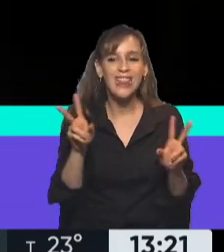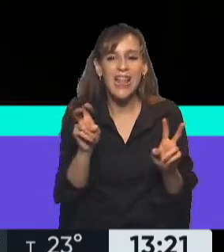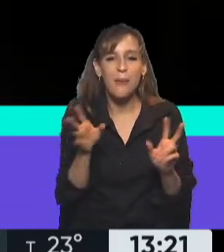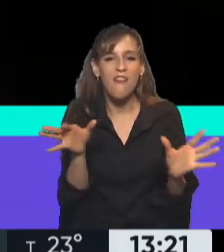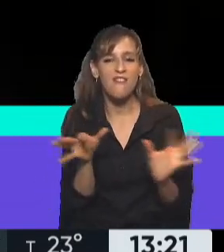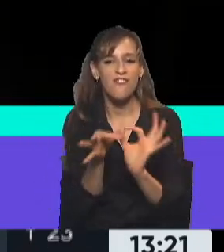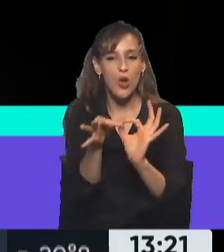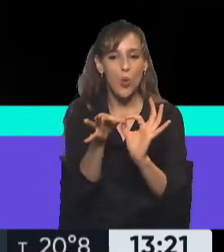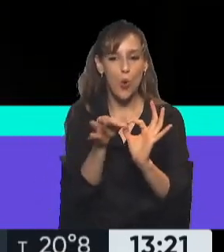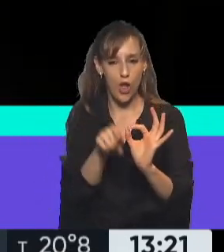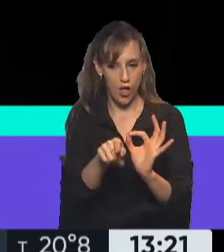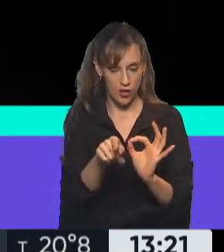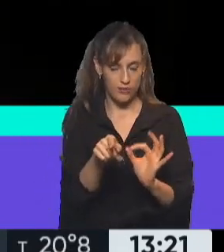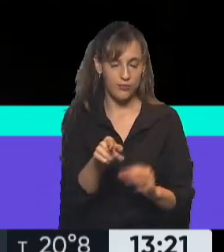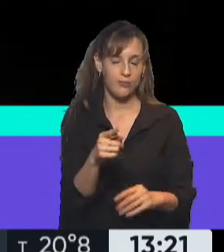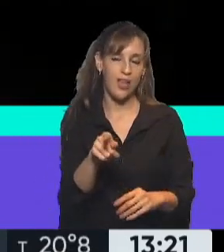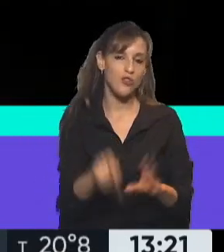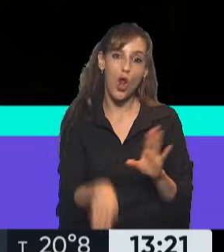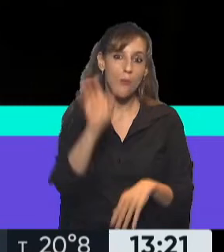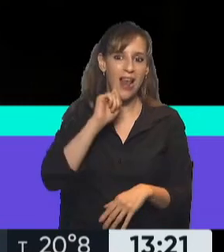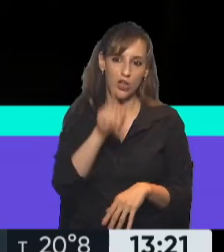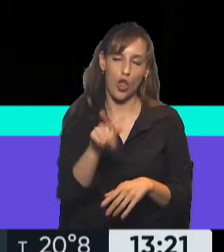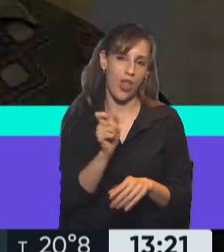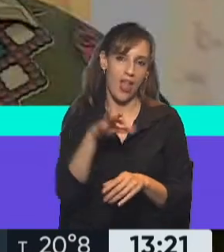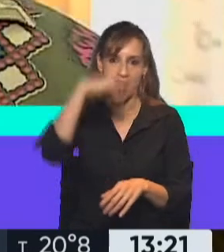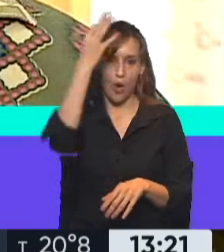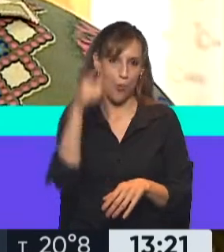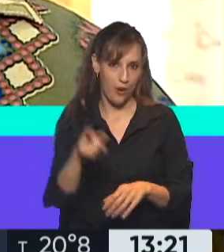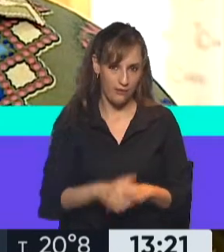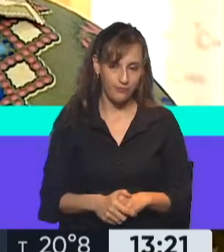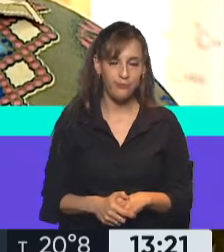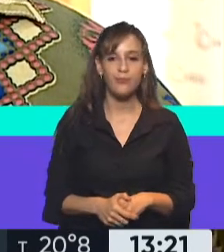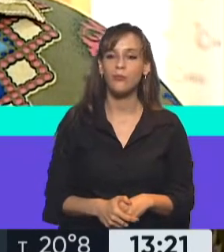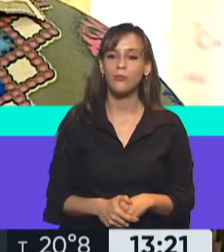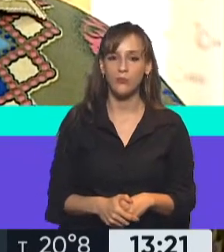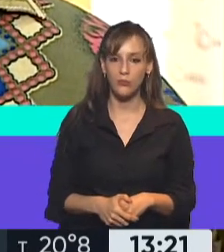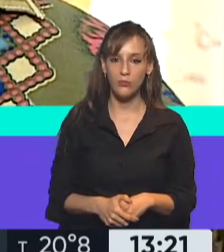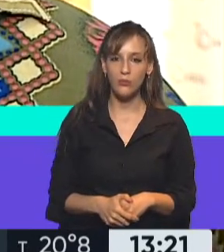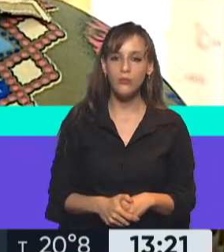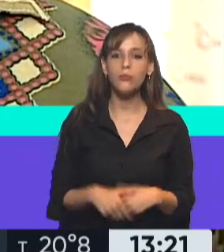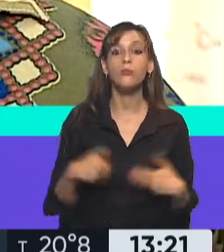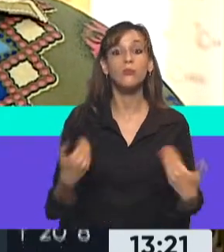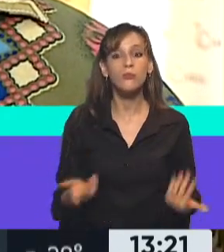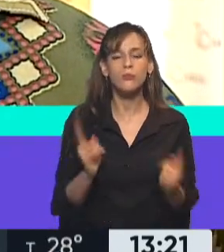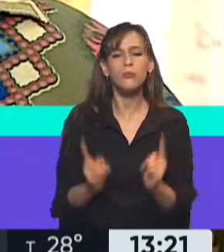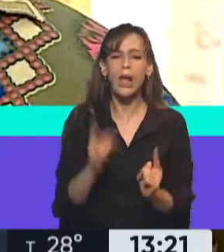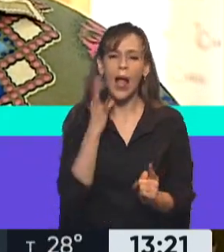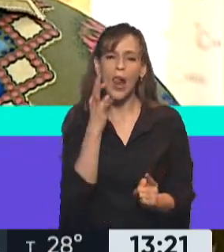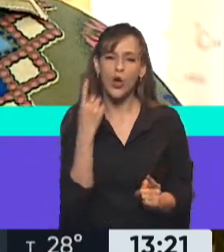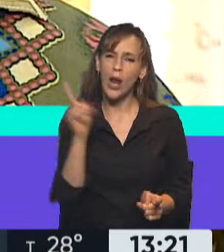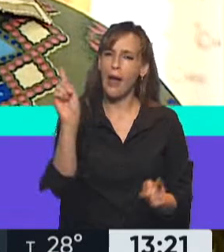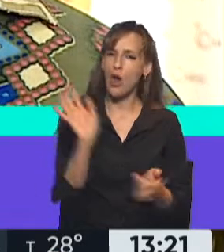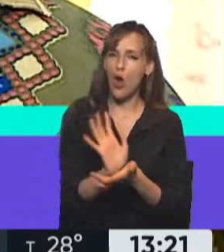pero me parece que eso es lo más lindo de la obra. Creo que está corrido, desencajado en este vínculo y eso